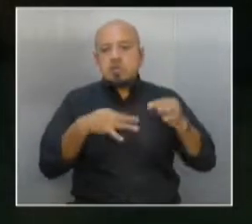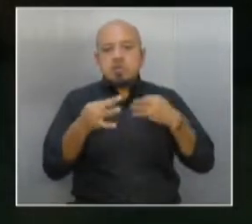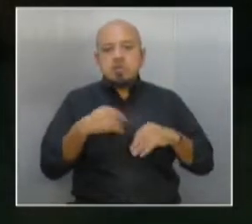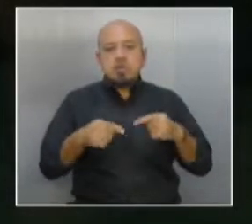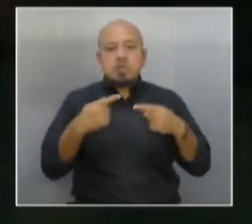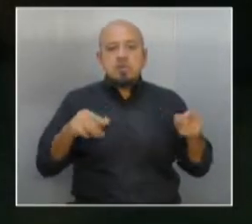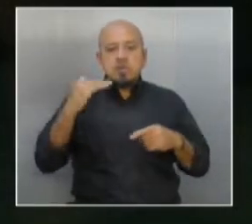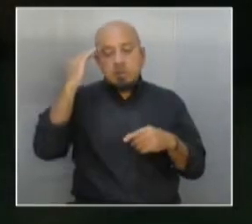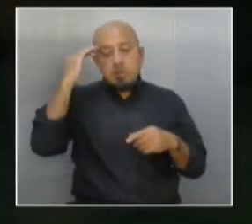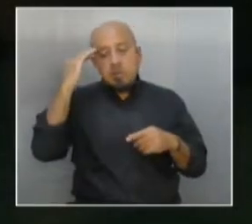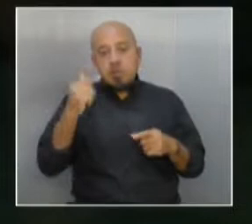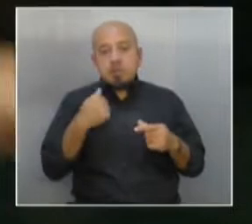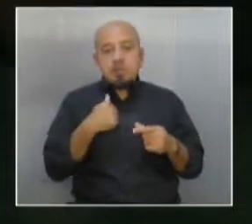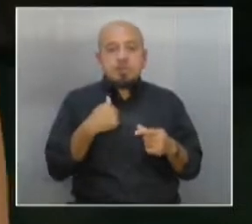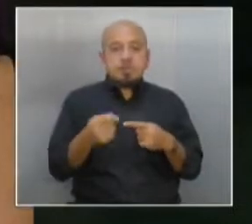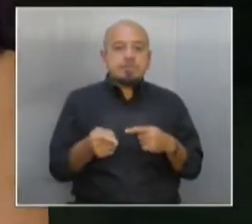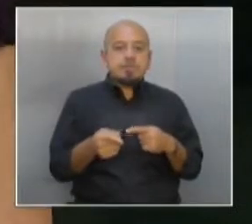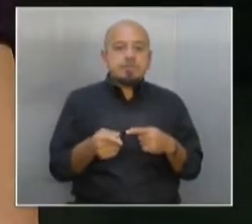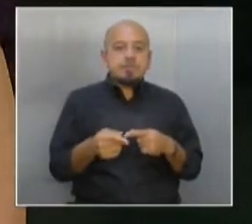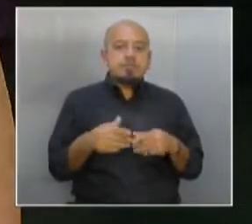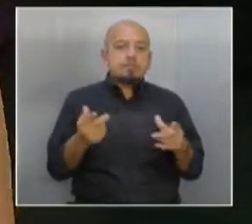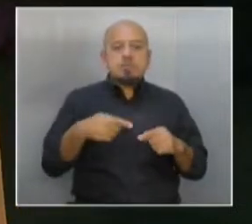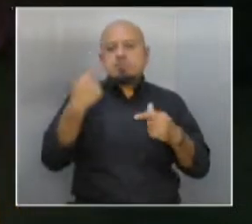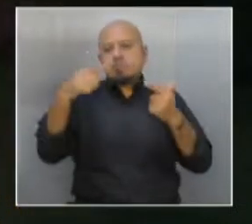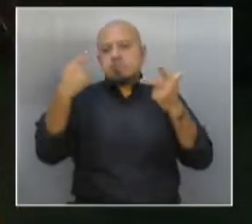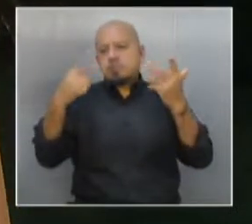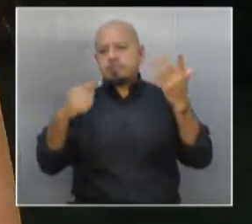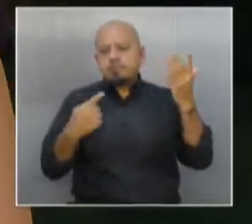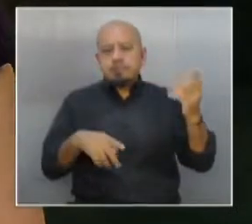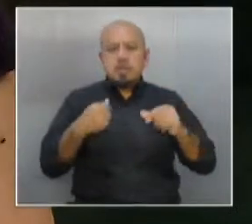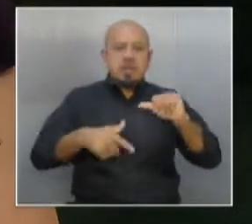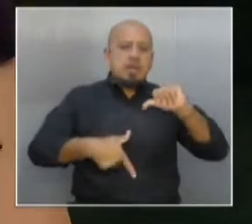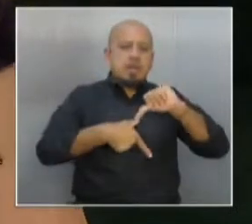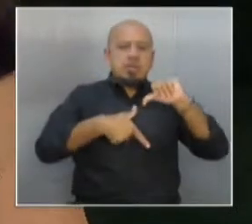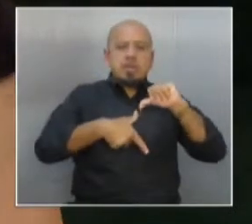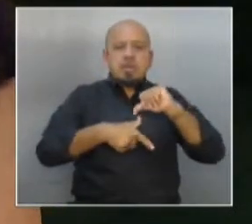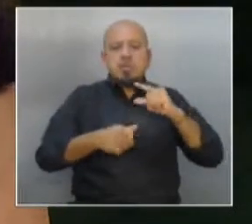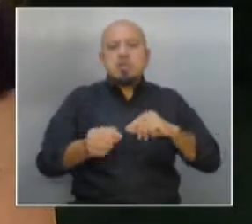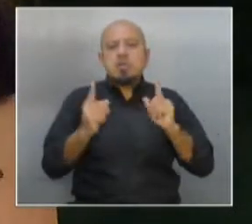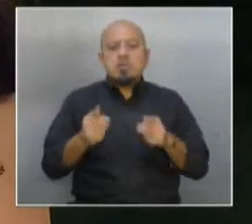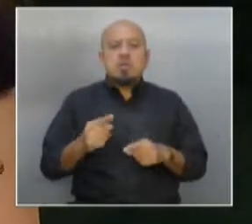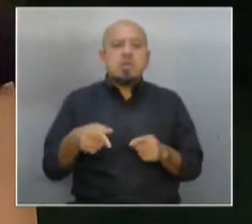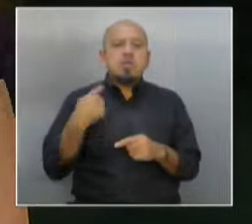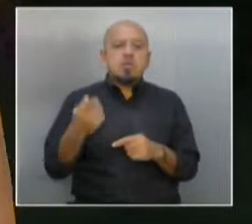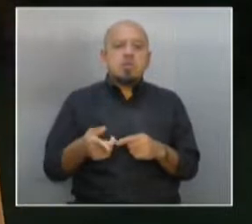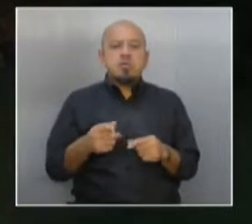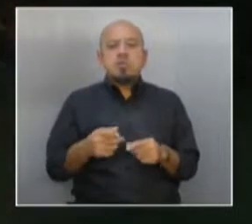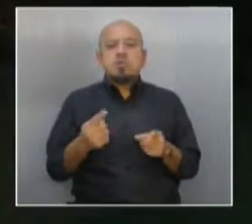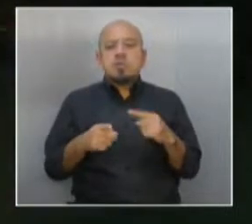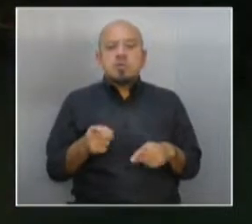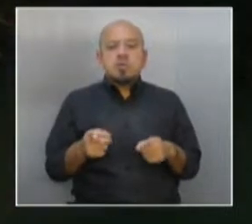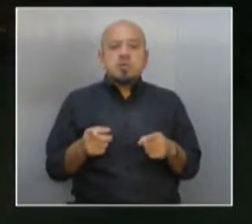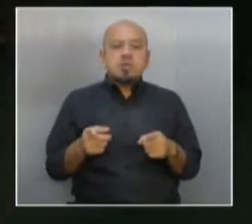la memoria, de diversidad de autores y autoras latinoamericanos y también de otros territorios, pero básicamente creo